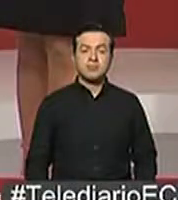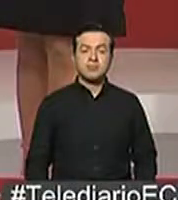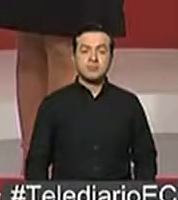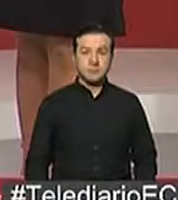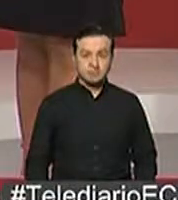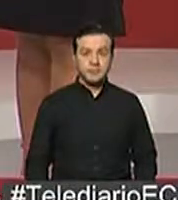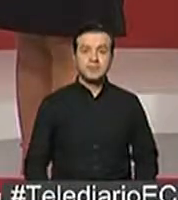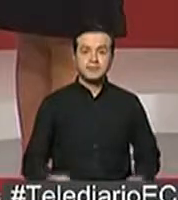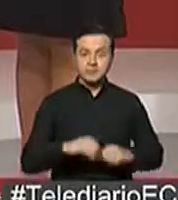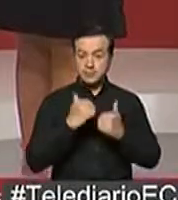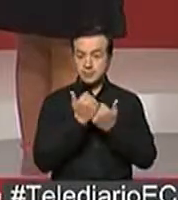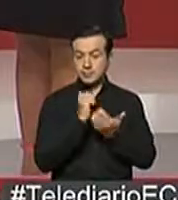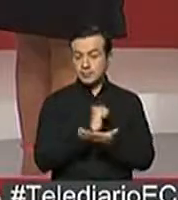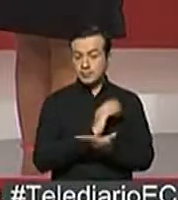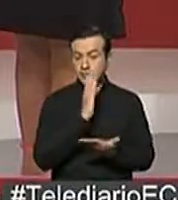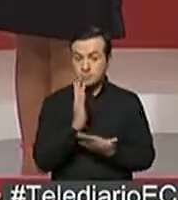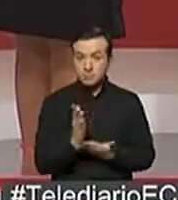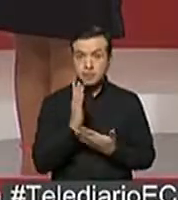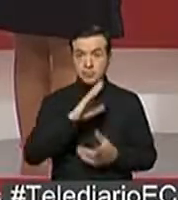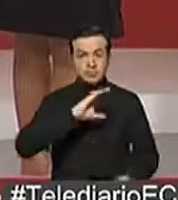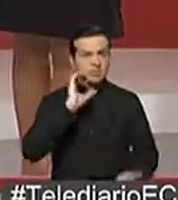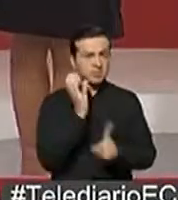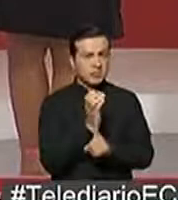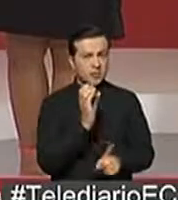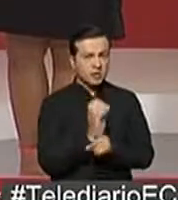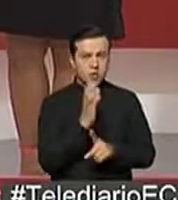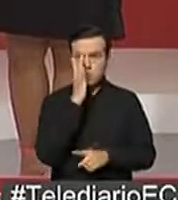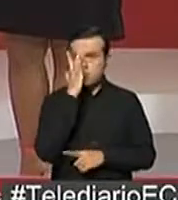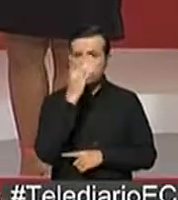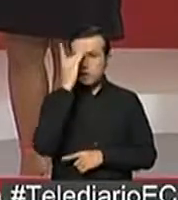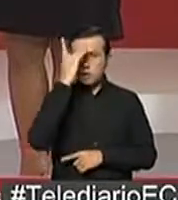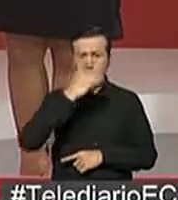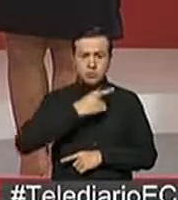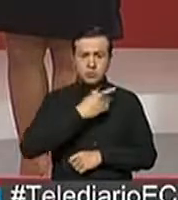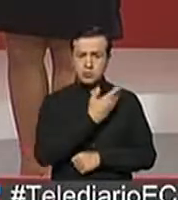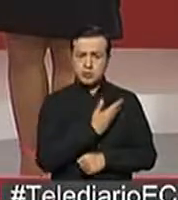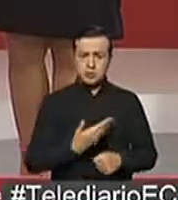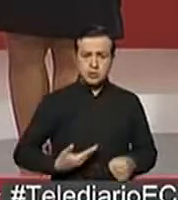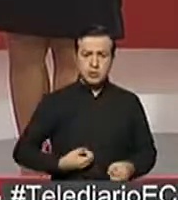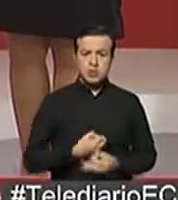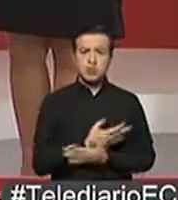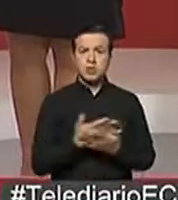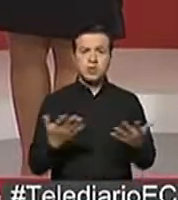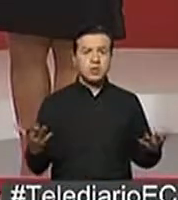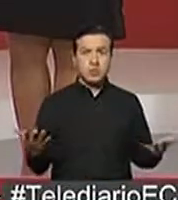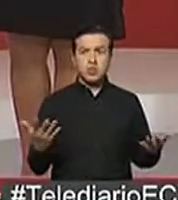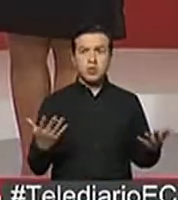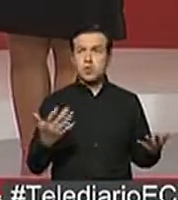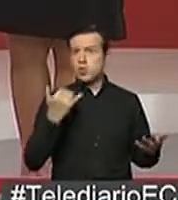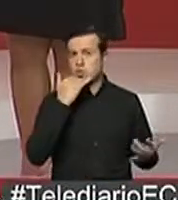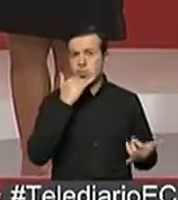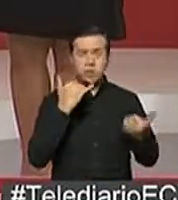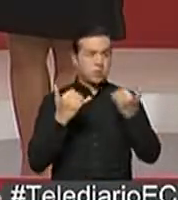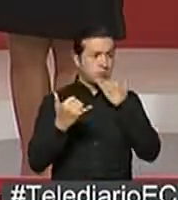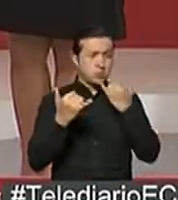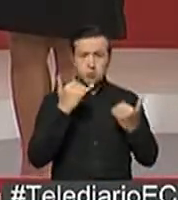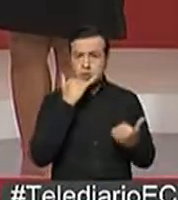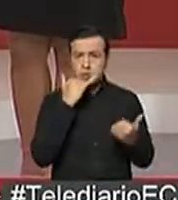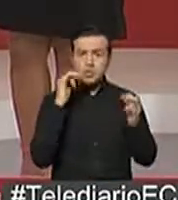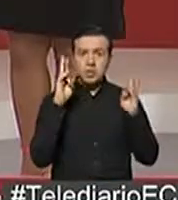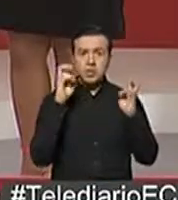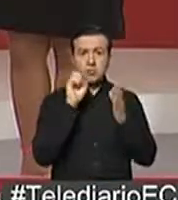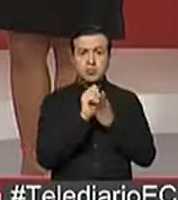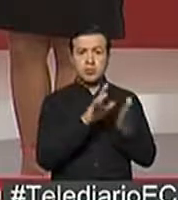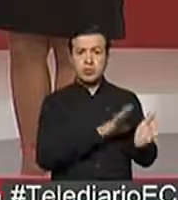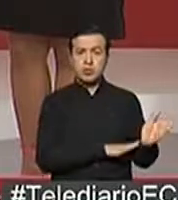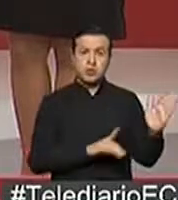Y en la Asamblea Nacional se generaron críticas debido a la decisión del Ejecutivo de vetar por inconstitucionalidad el